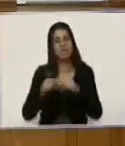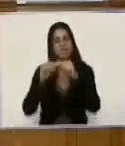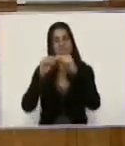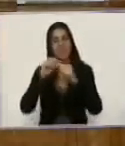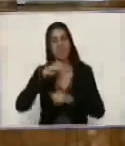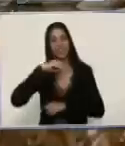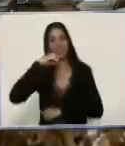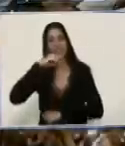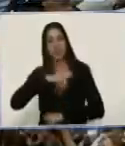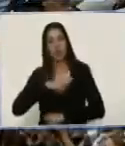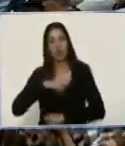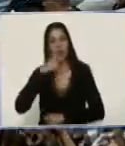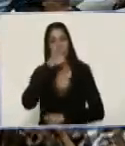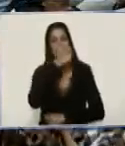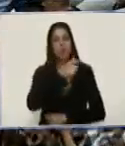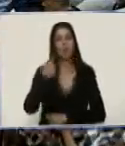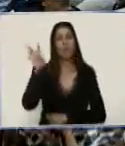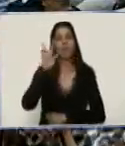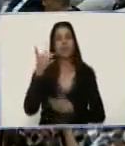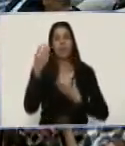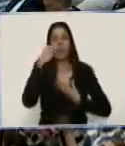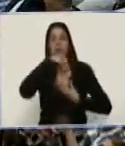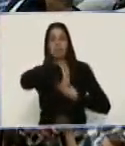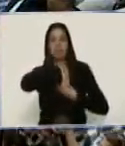historia del pueblo venezolano.